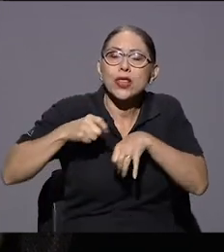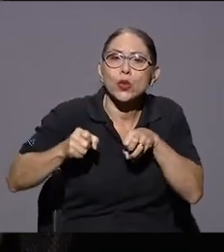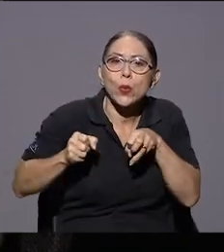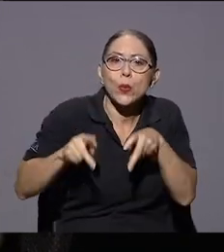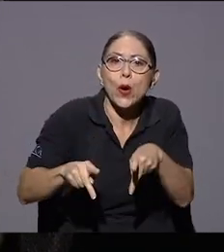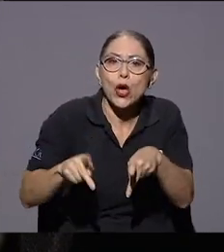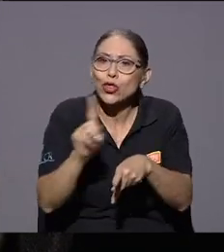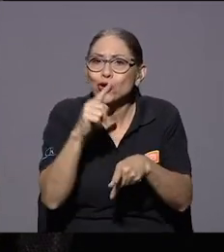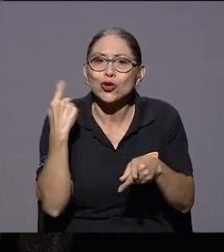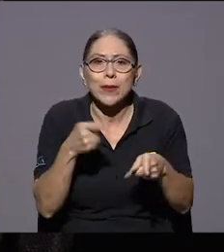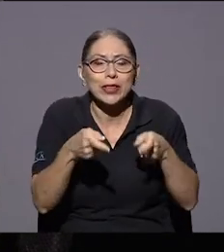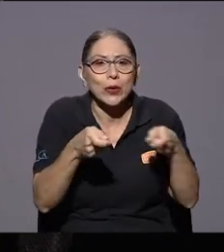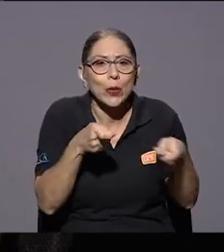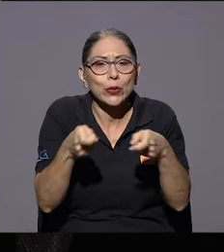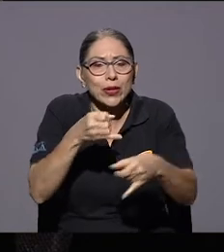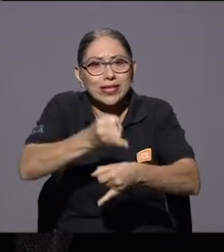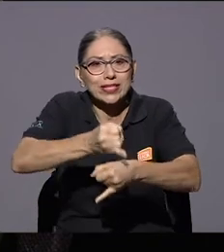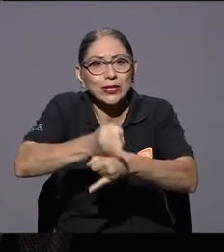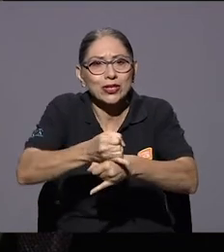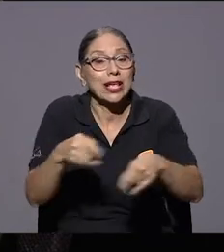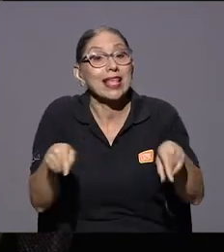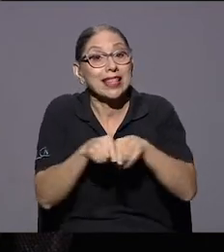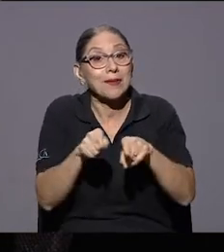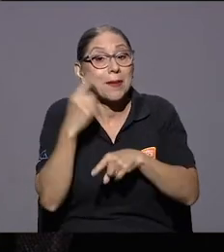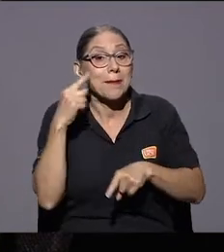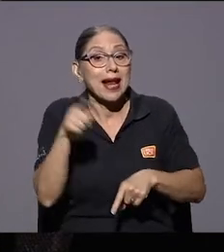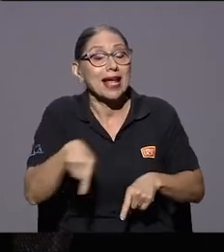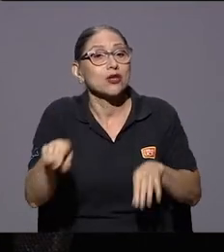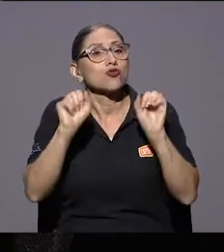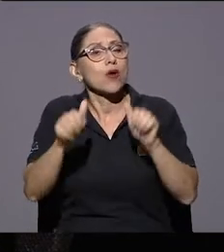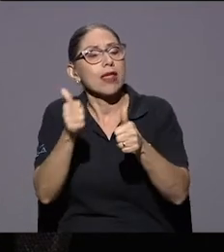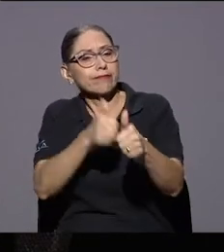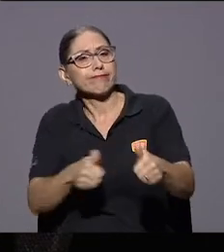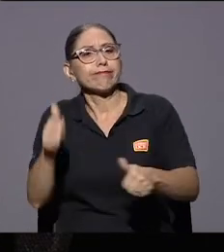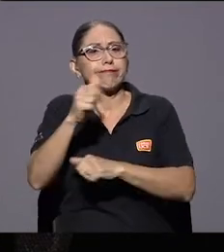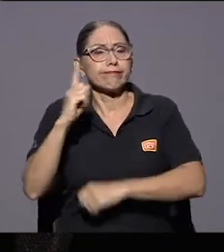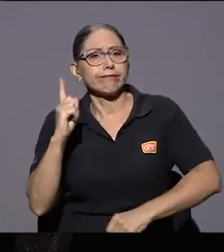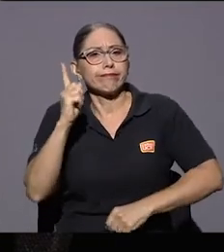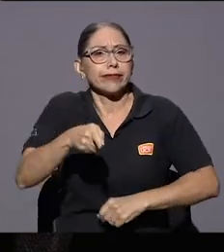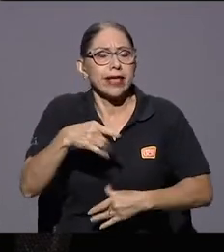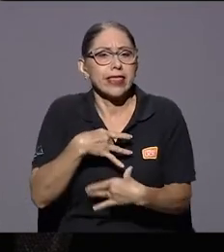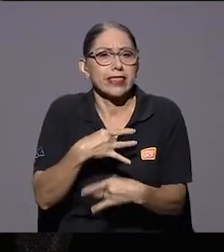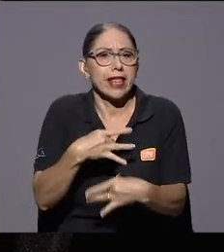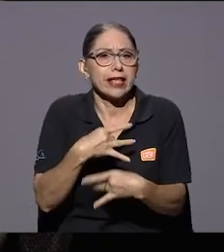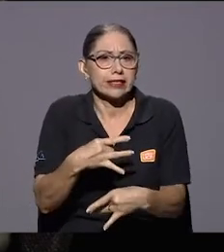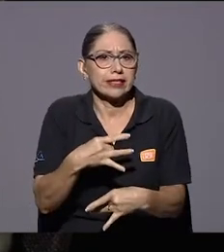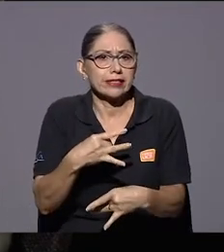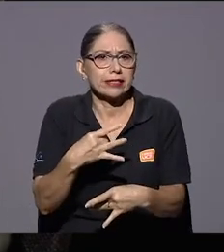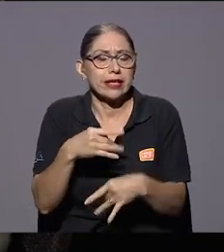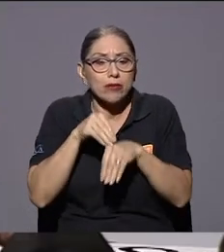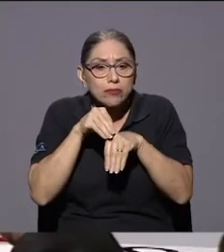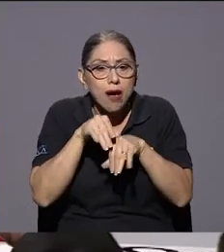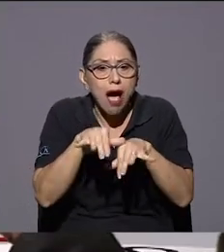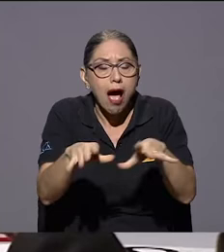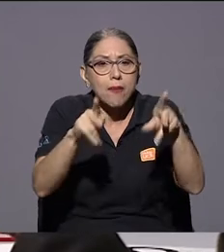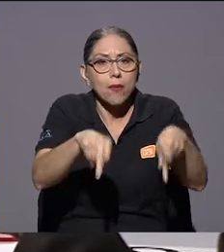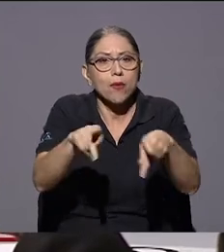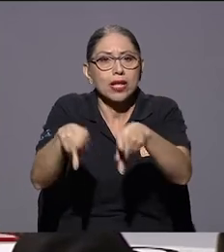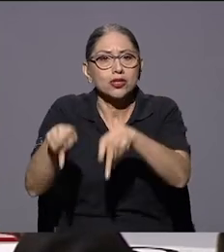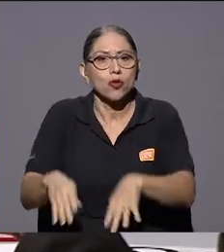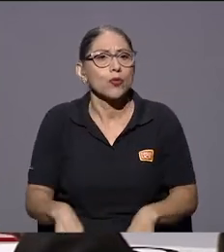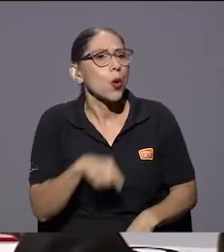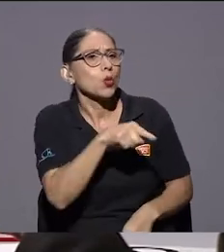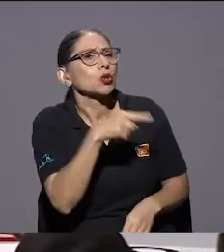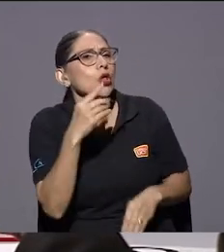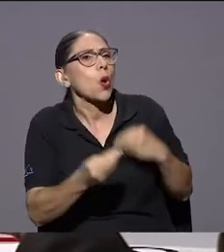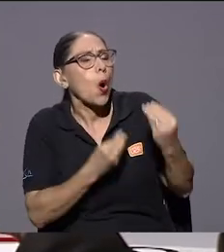de las instituciones, sino para imponer intereses sectoriales sobre el conjunto de la población. ¿Cómo ve el panorama actual para quien